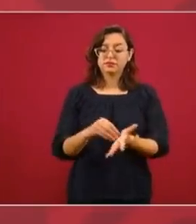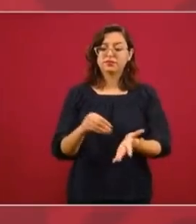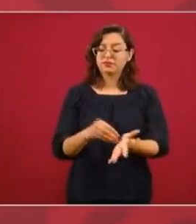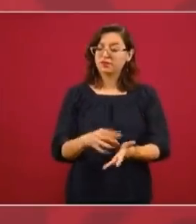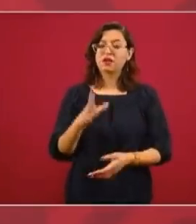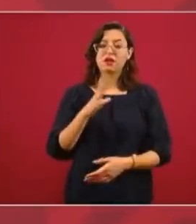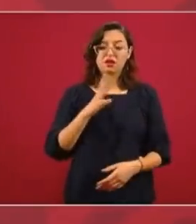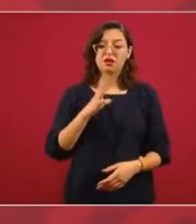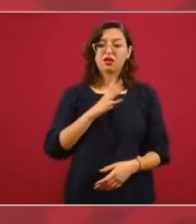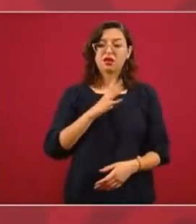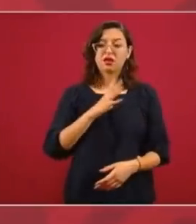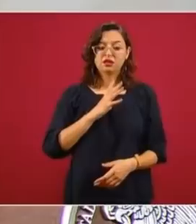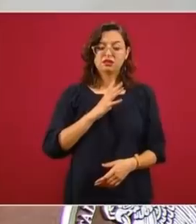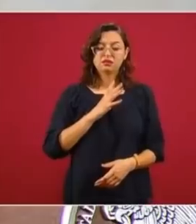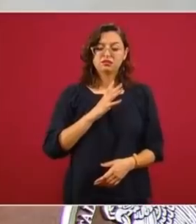porque